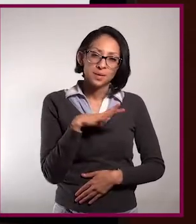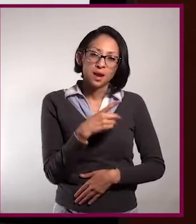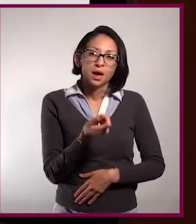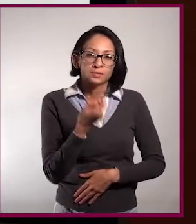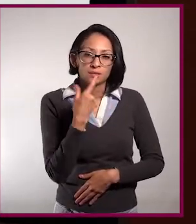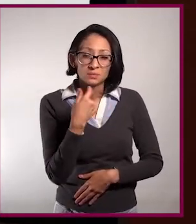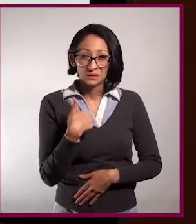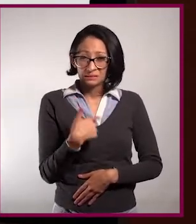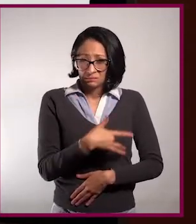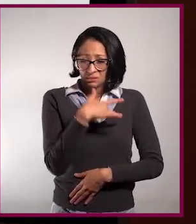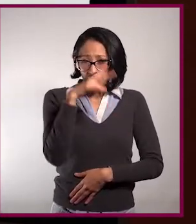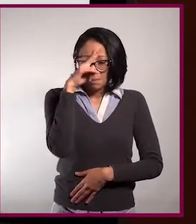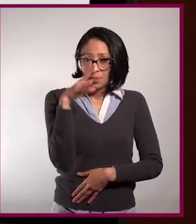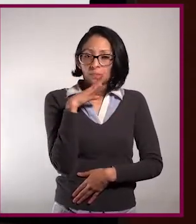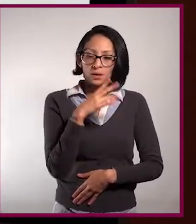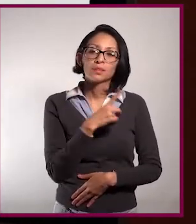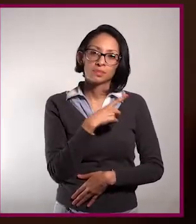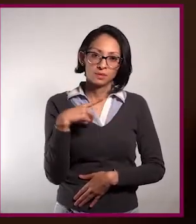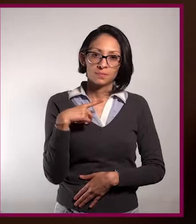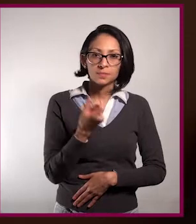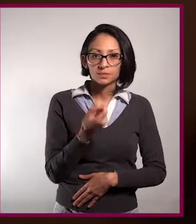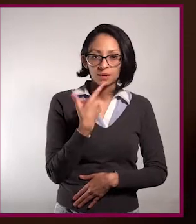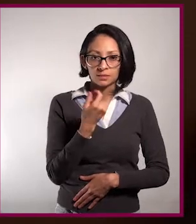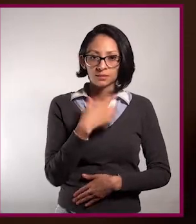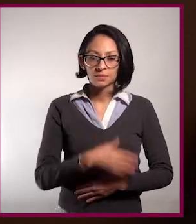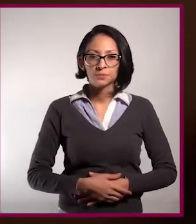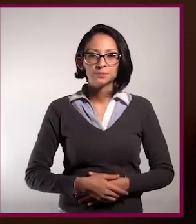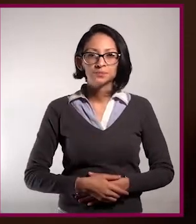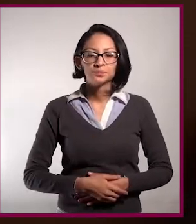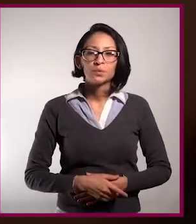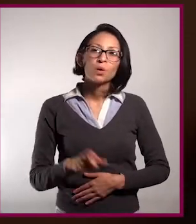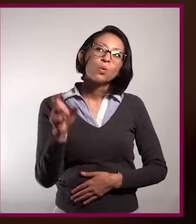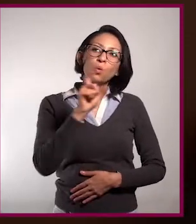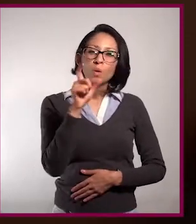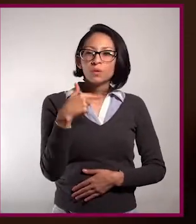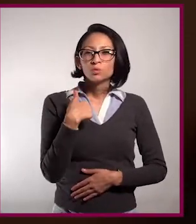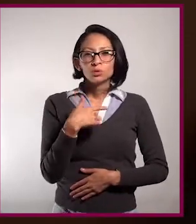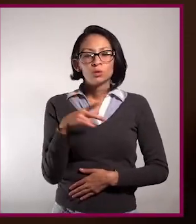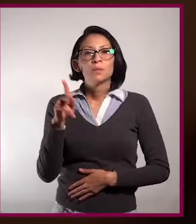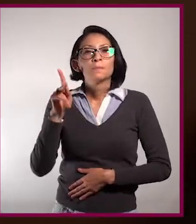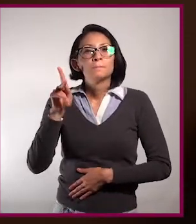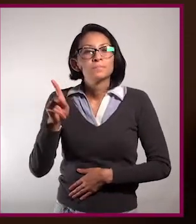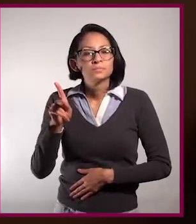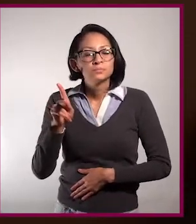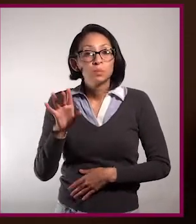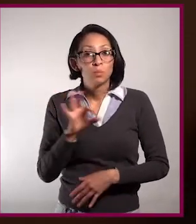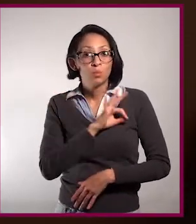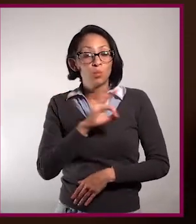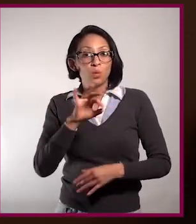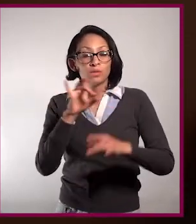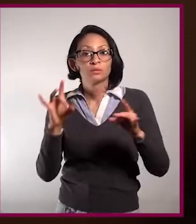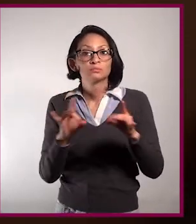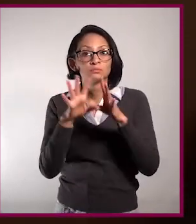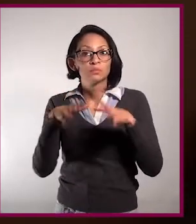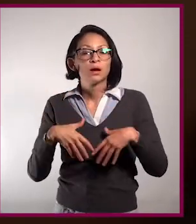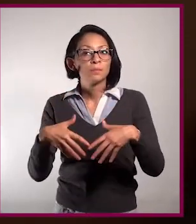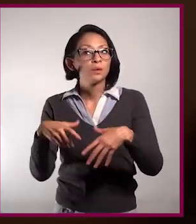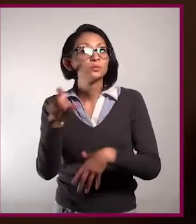¿no? Hay tratamientos que pueden tomar. Mónica, ¿en qué parte del ciclo menstrual hay mayor riesgo de